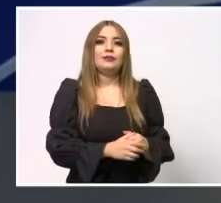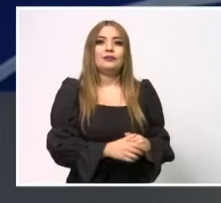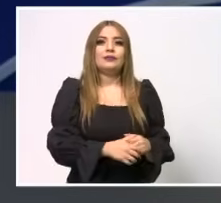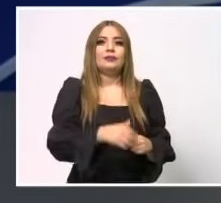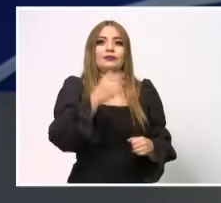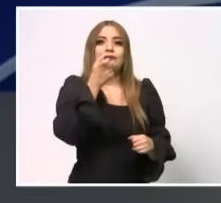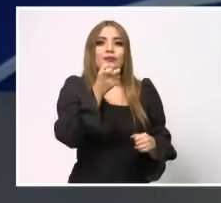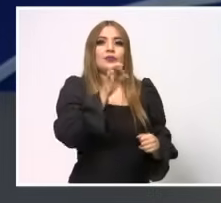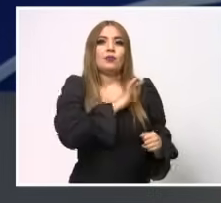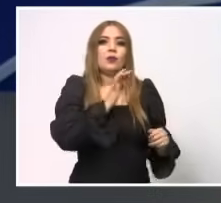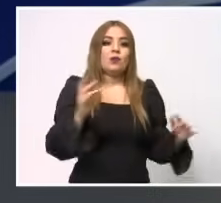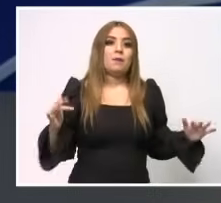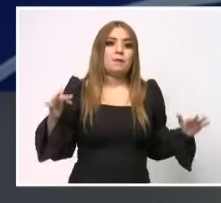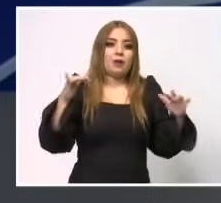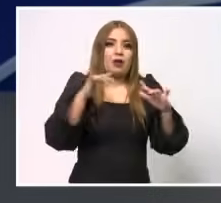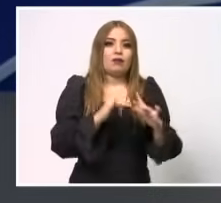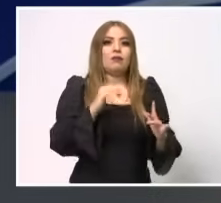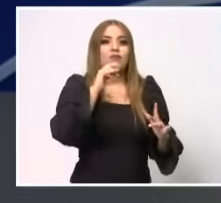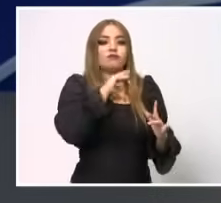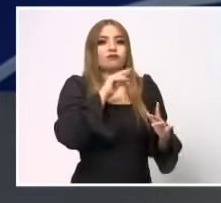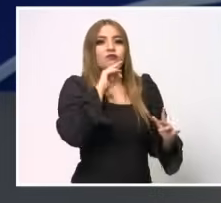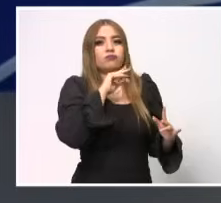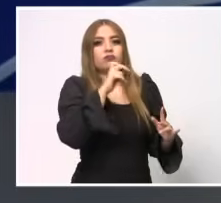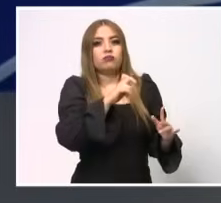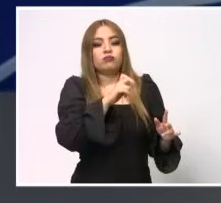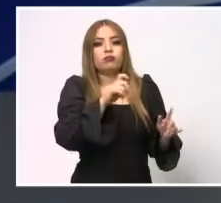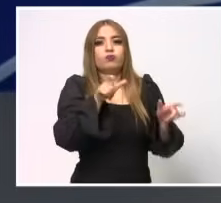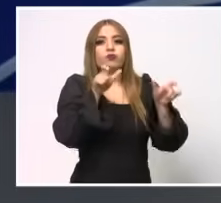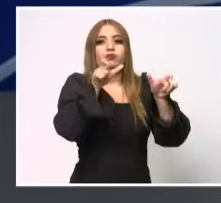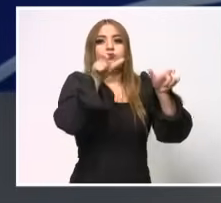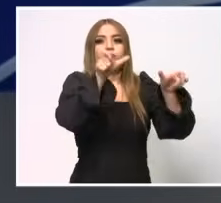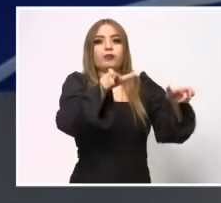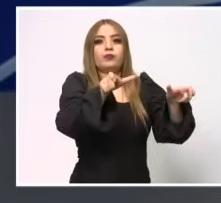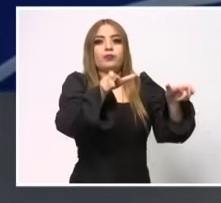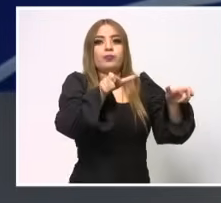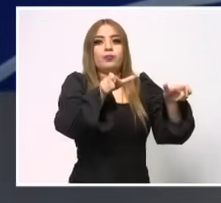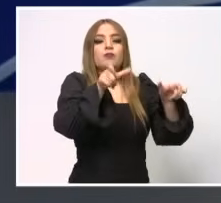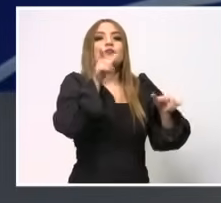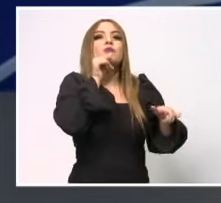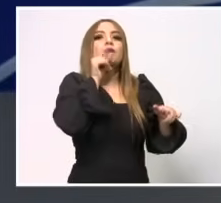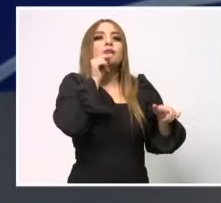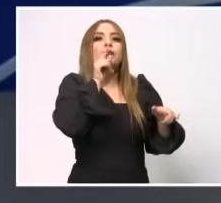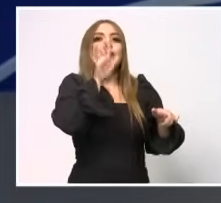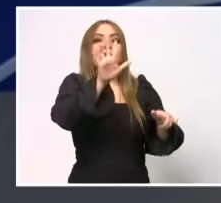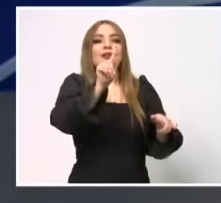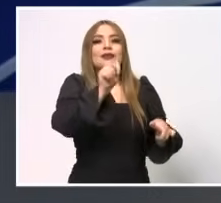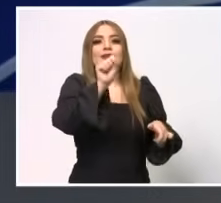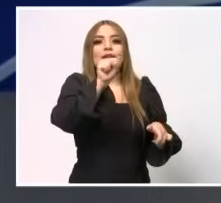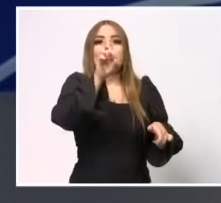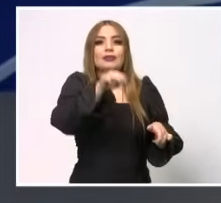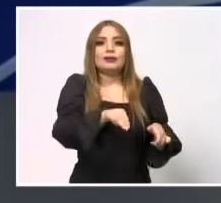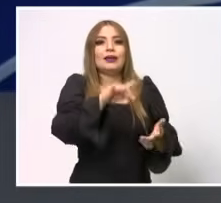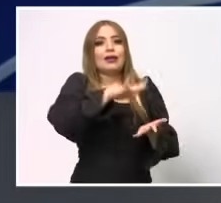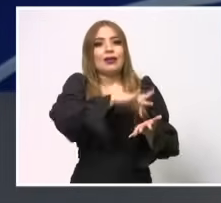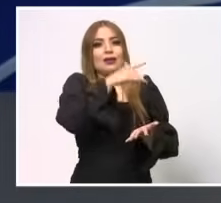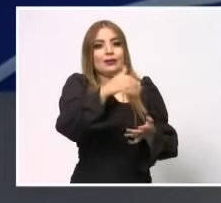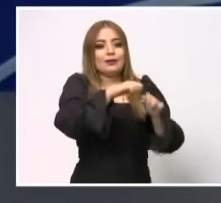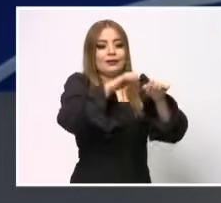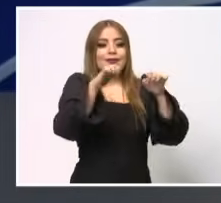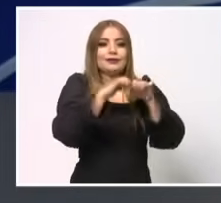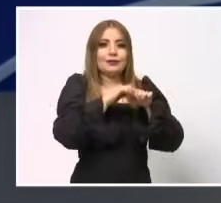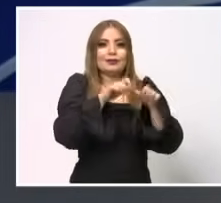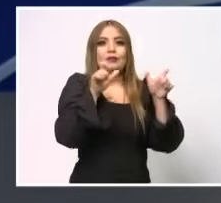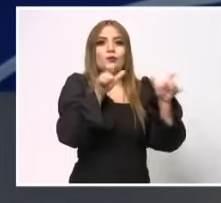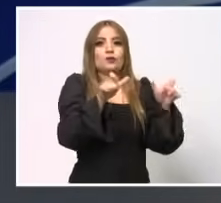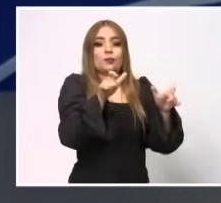o pusieron en Operación los protocolos de seguridad en el territorio Santos modelo agradecemos al equipo de seguridad